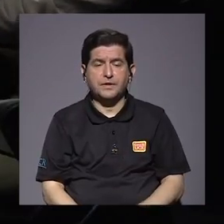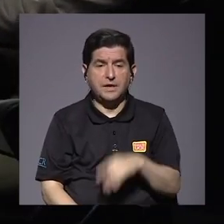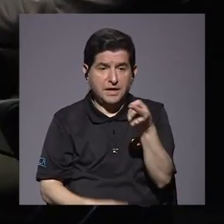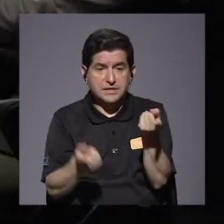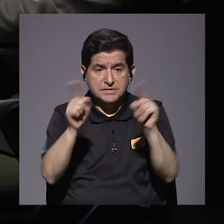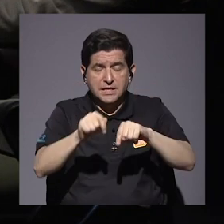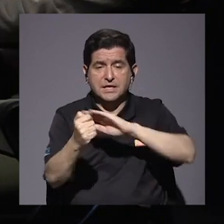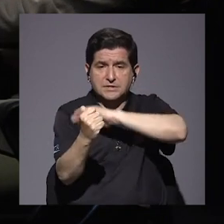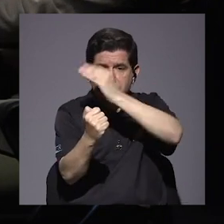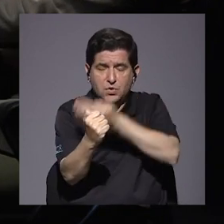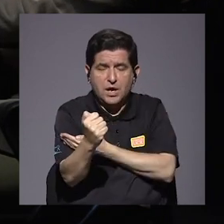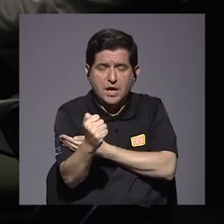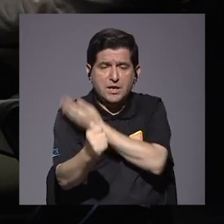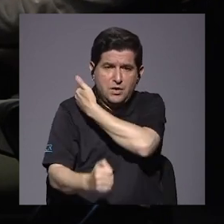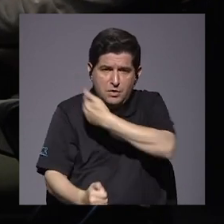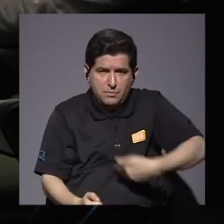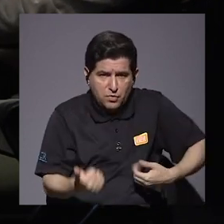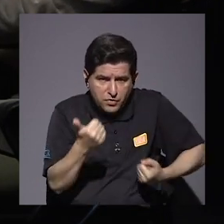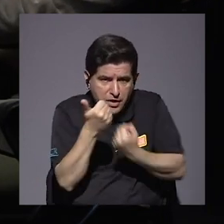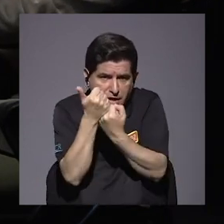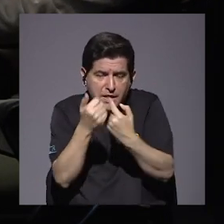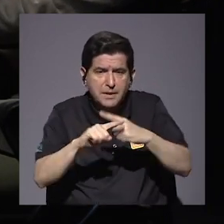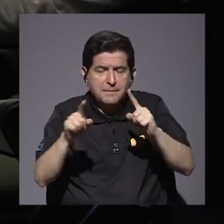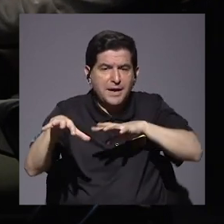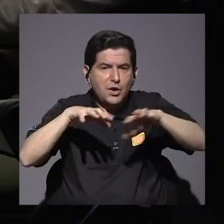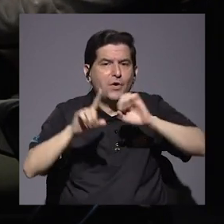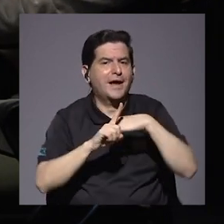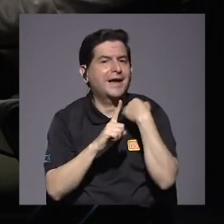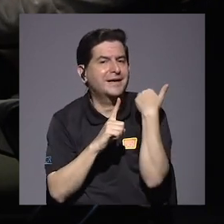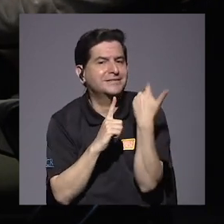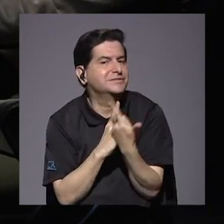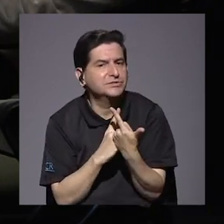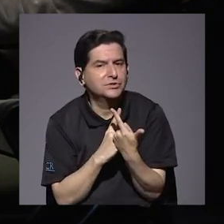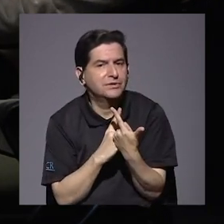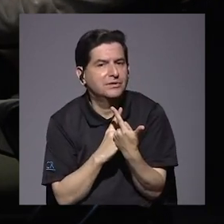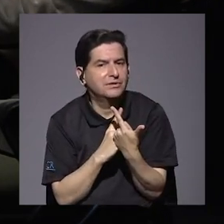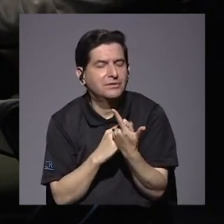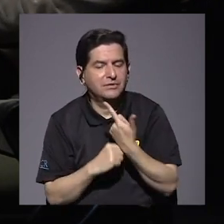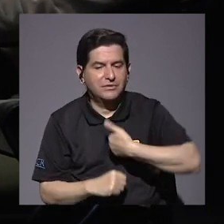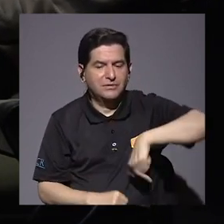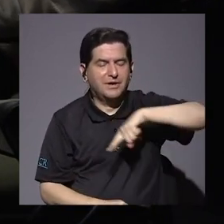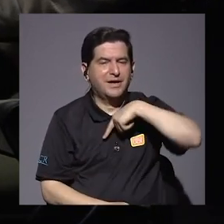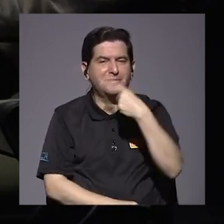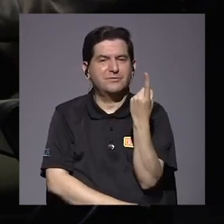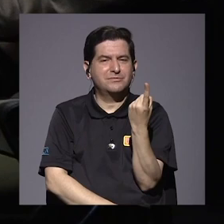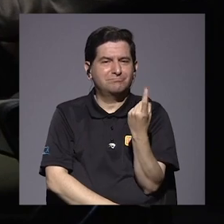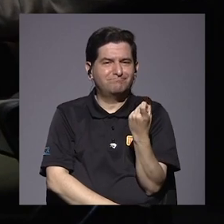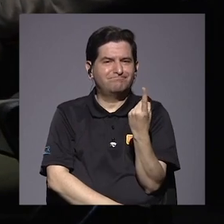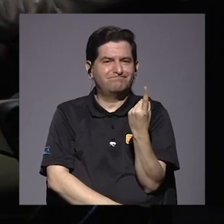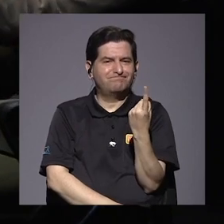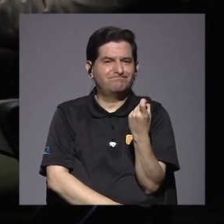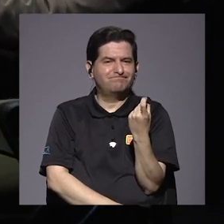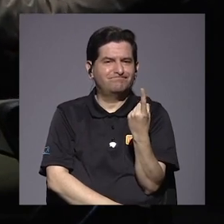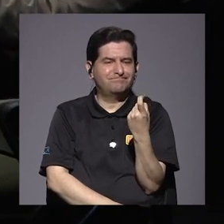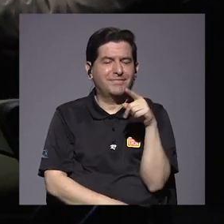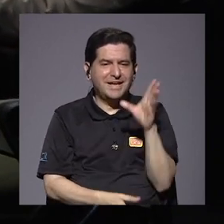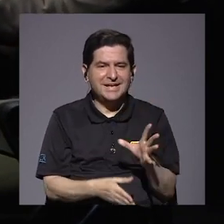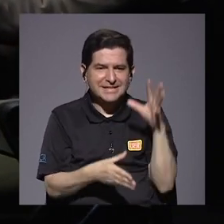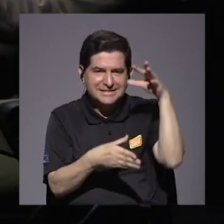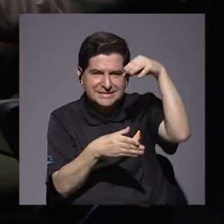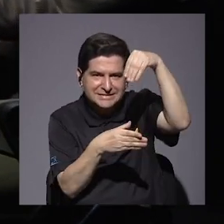al Poder Ejecutivo, pero desde la acción social nos queda todavía